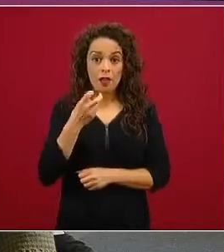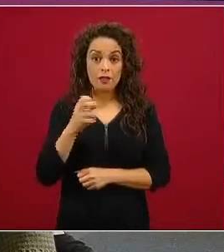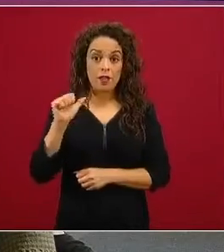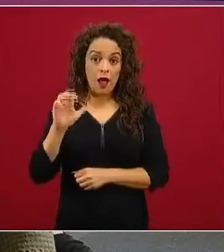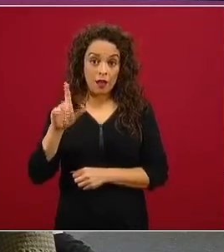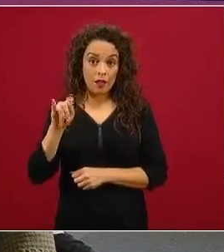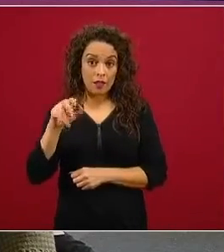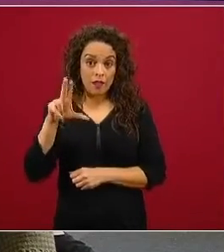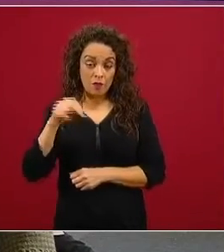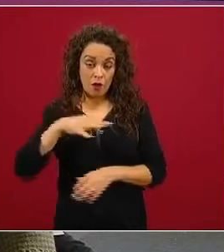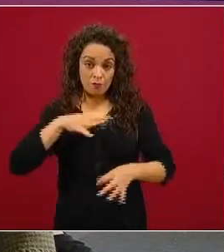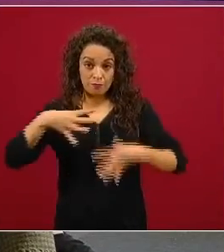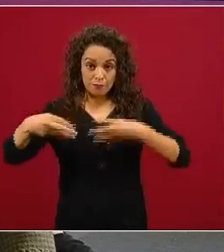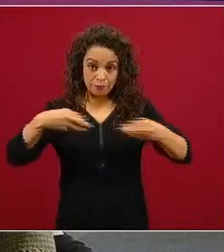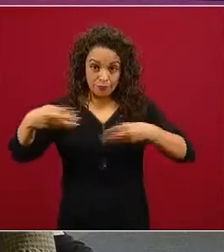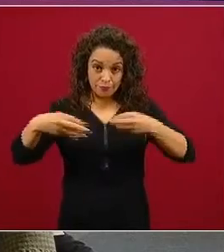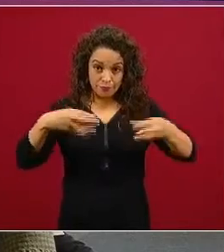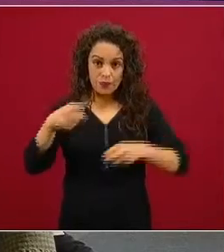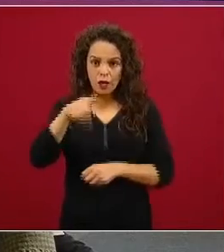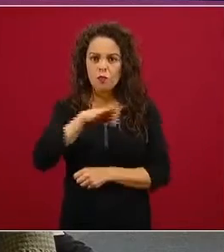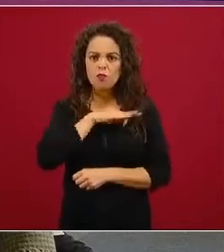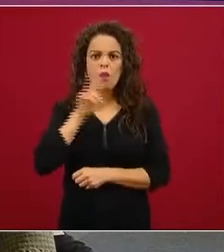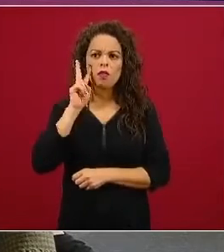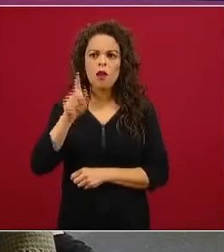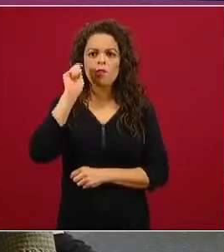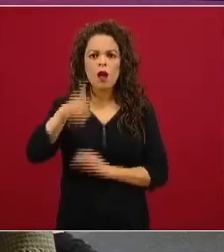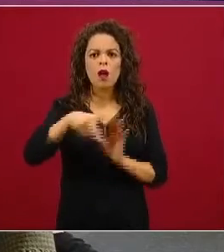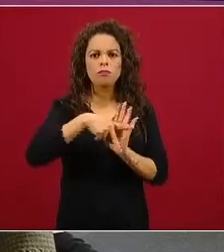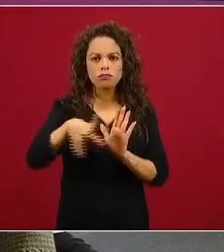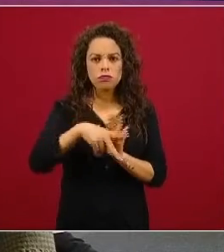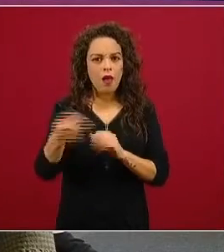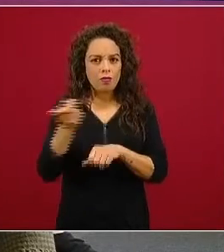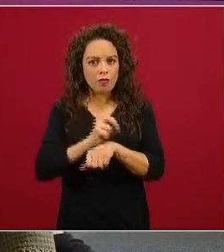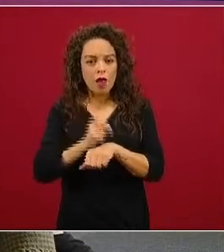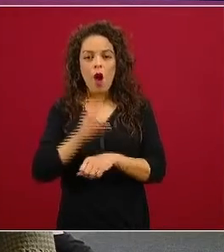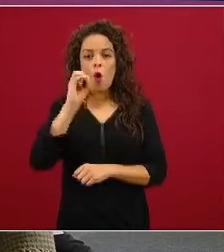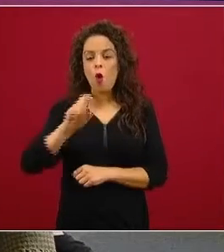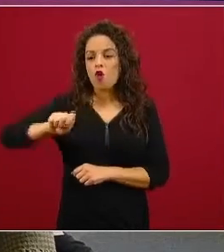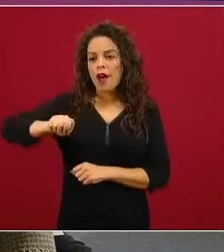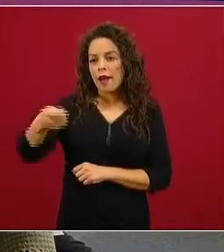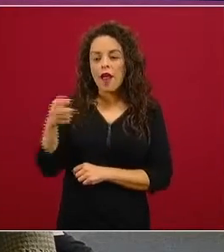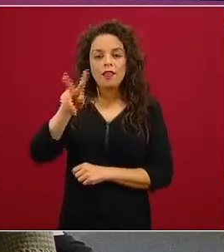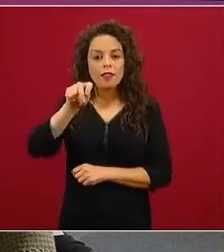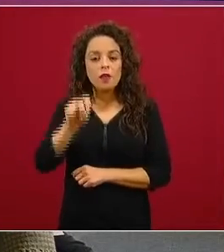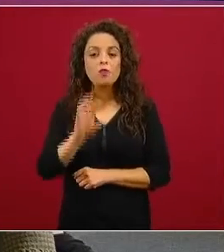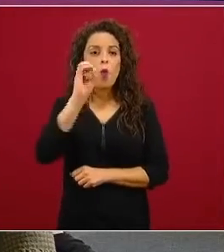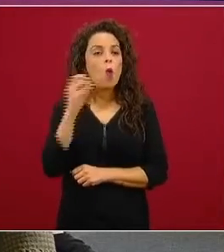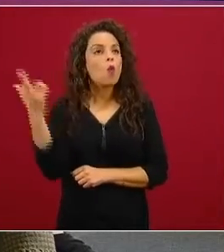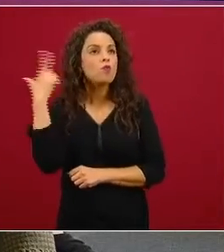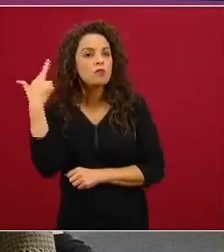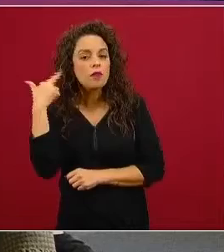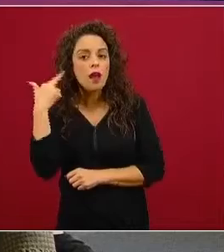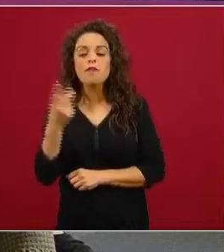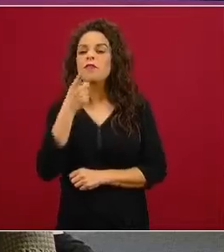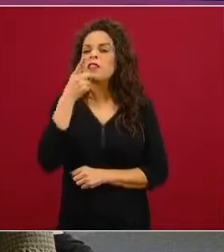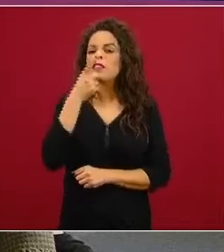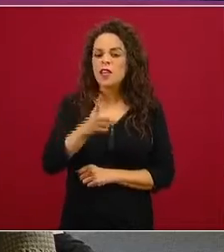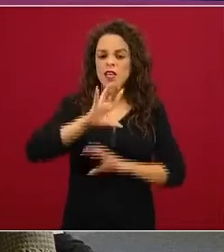9% a lo largo de la semana, y hasta el sábado próximo sabremos cuál es el cierre de esta semana, cómo